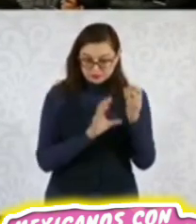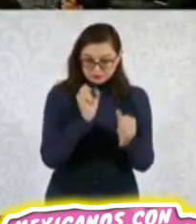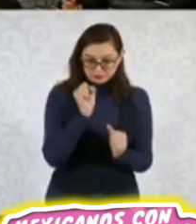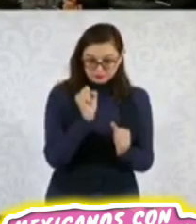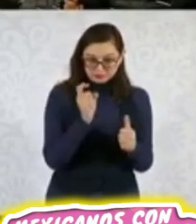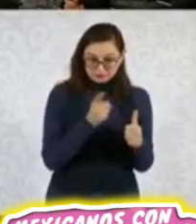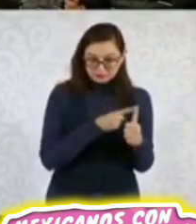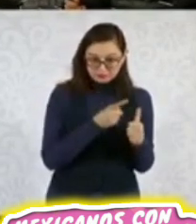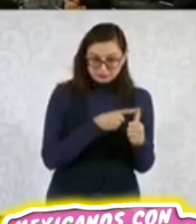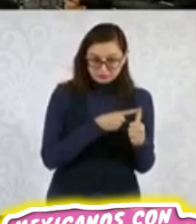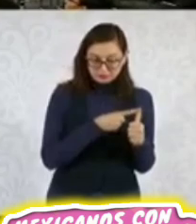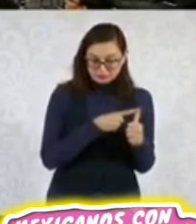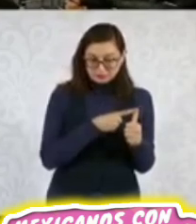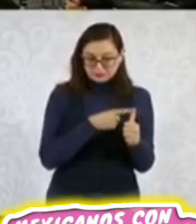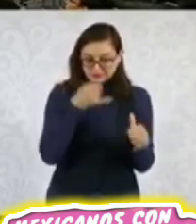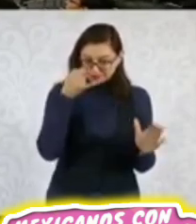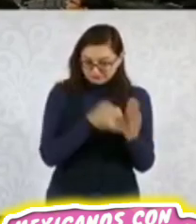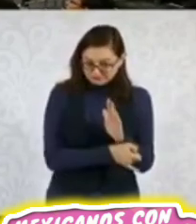fue muy rápido.